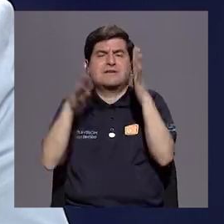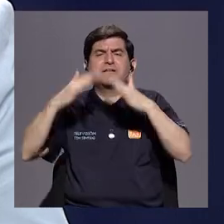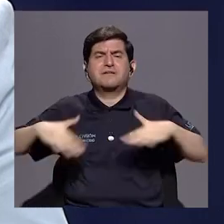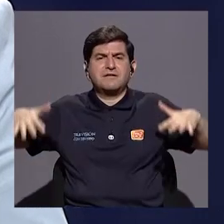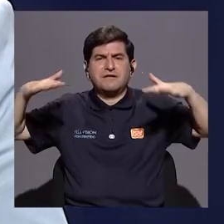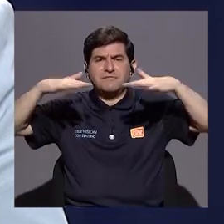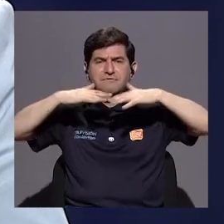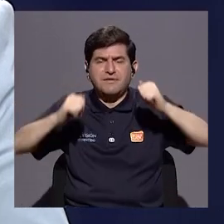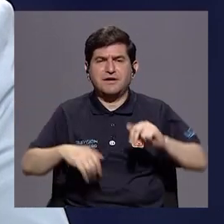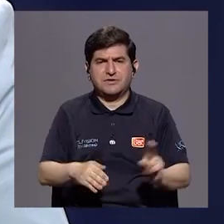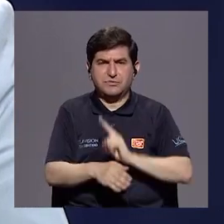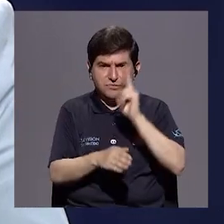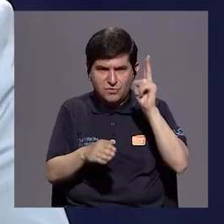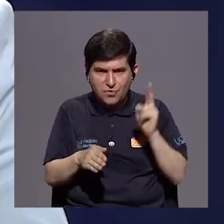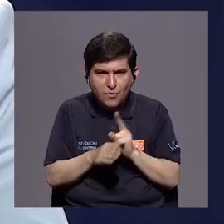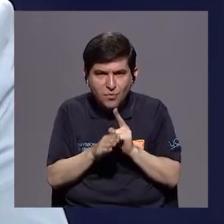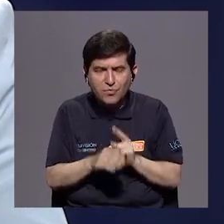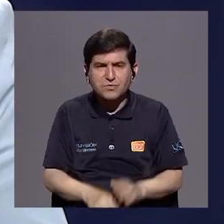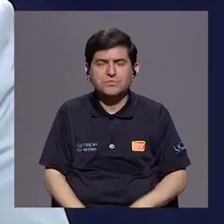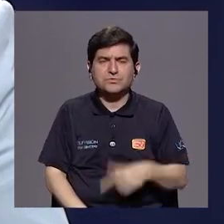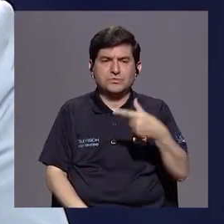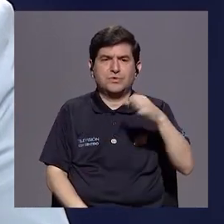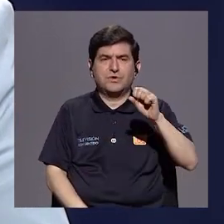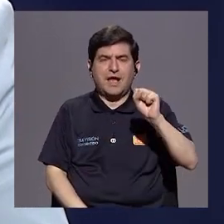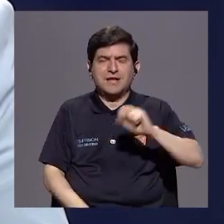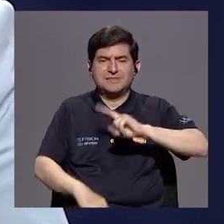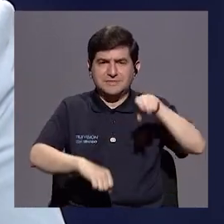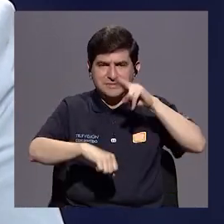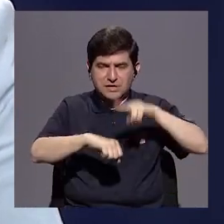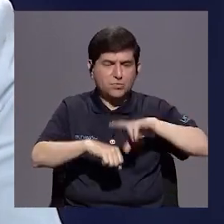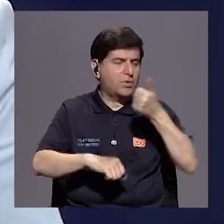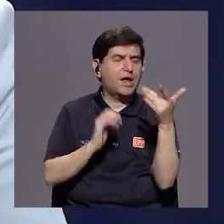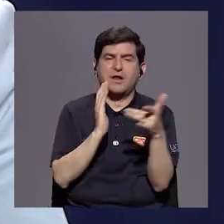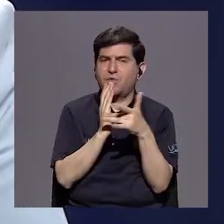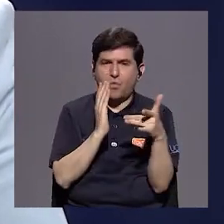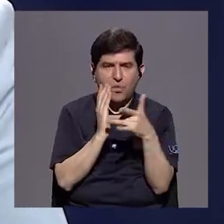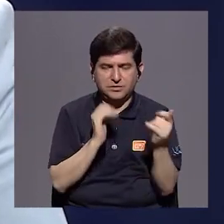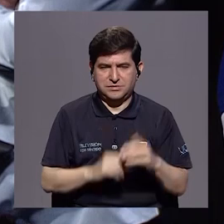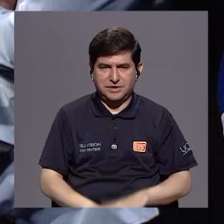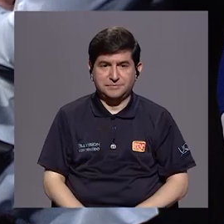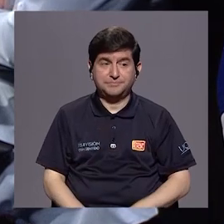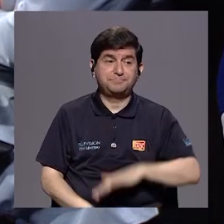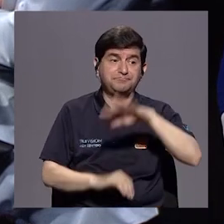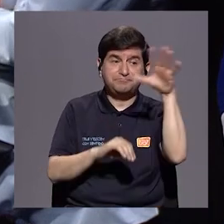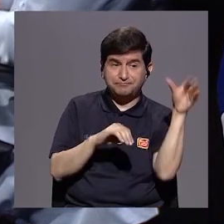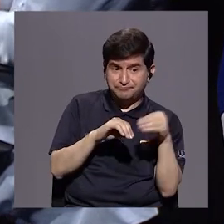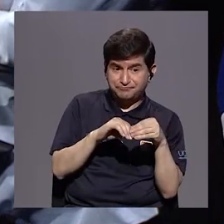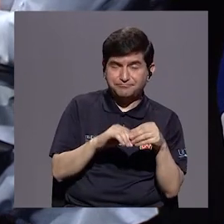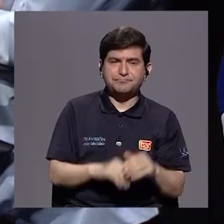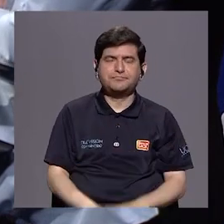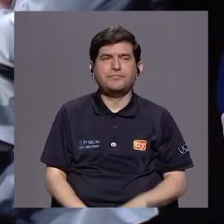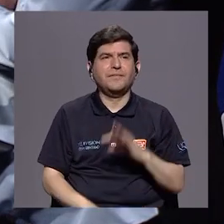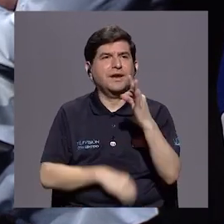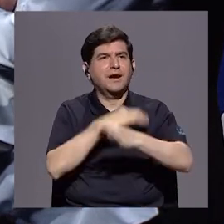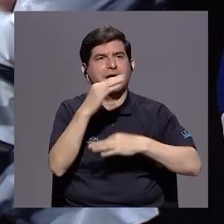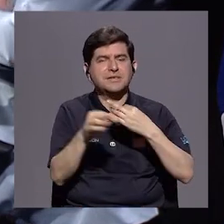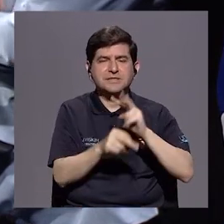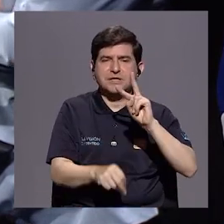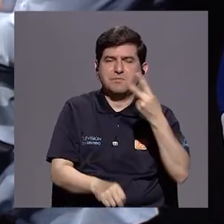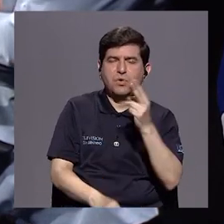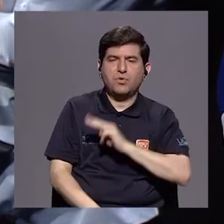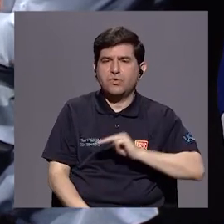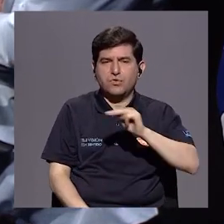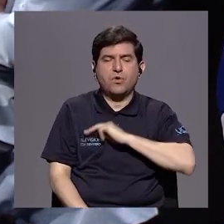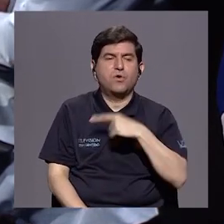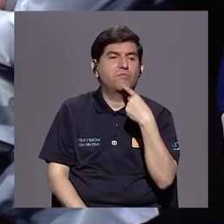efectos ambientales de luz del gas natural o de otras tecnologías y además es una especie de